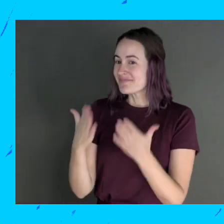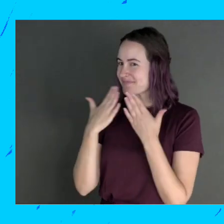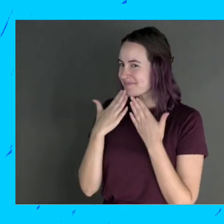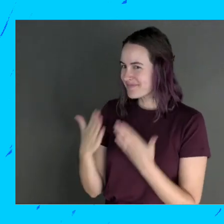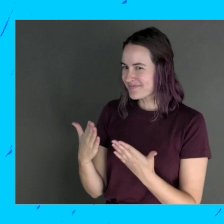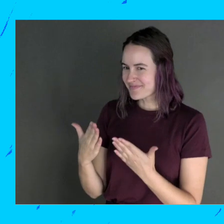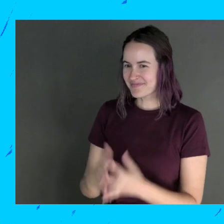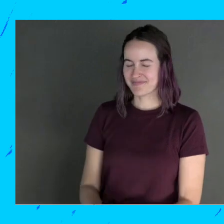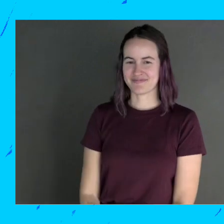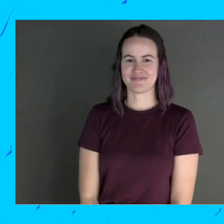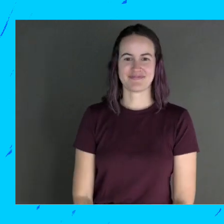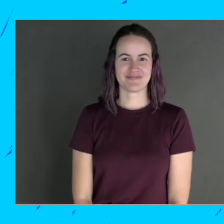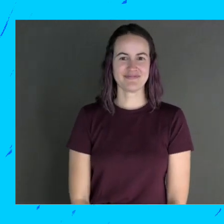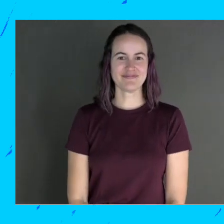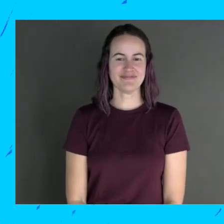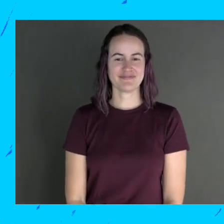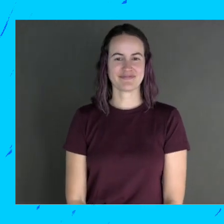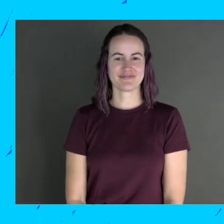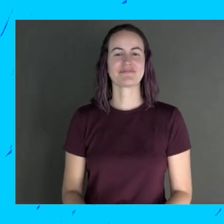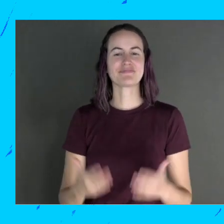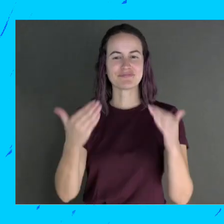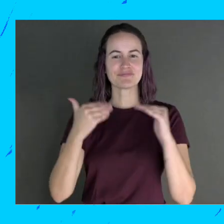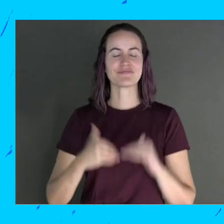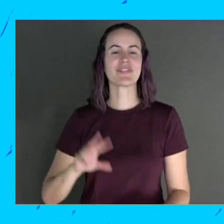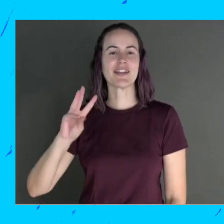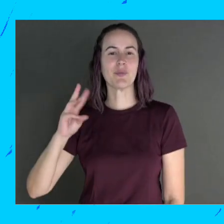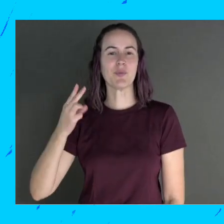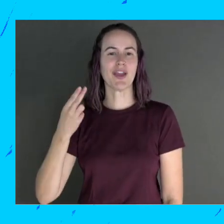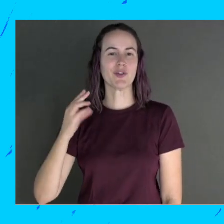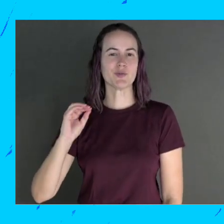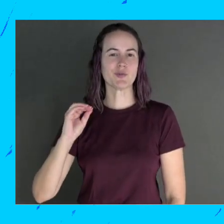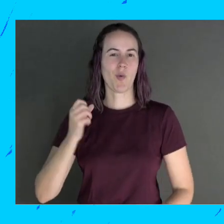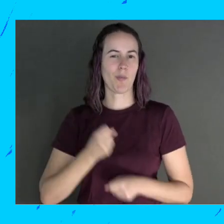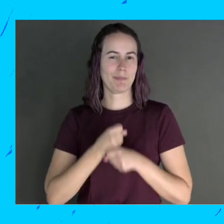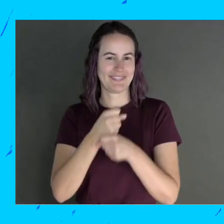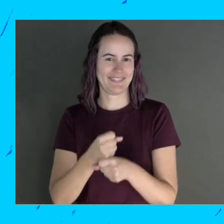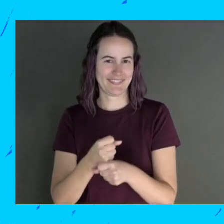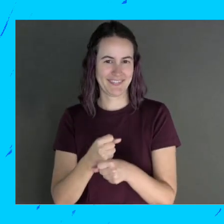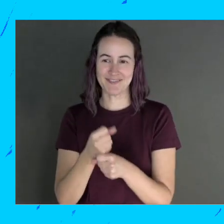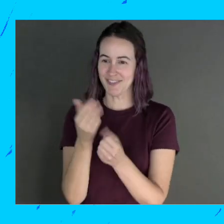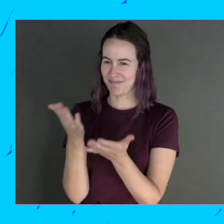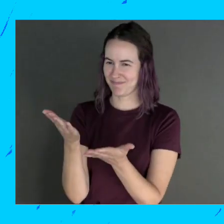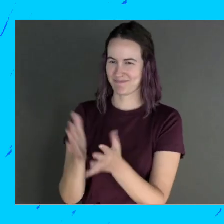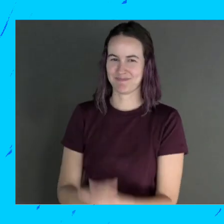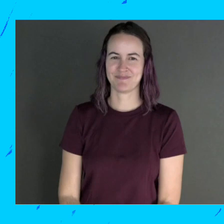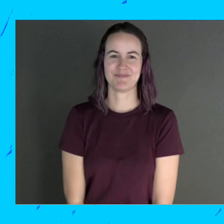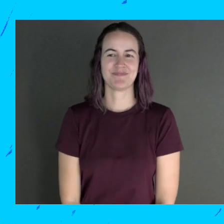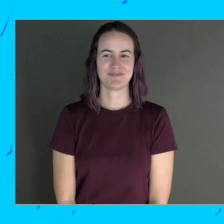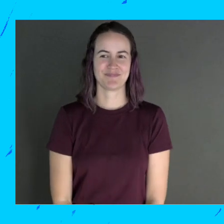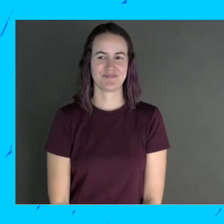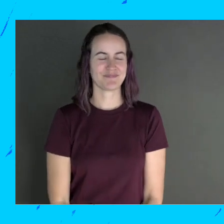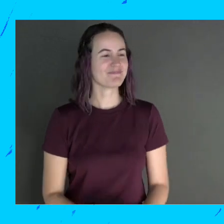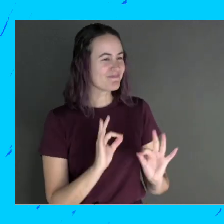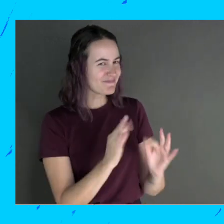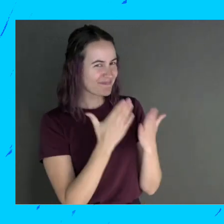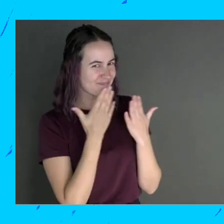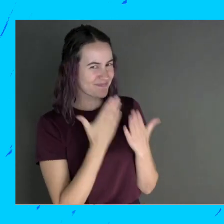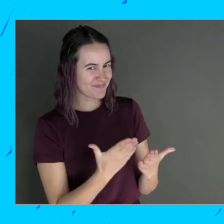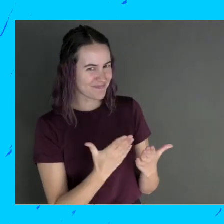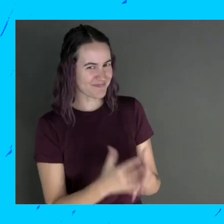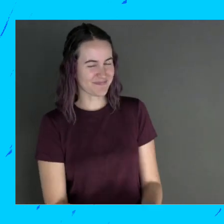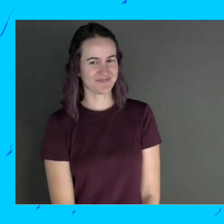estas transiciones locales y de desarrollo humano. Le paso la palabra a Valentina.